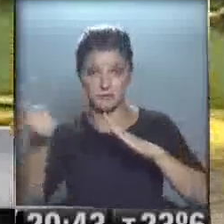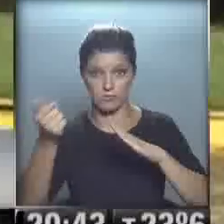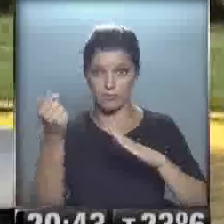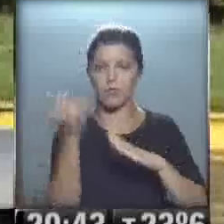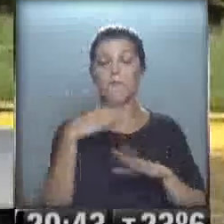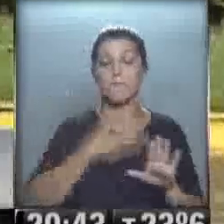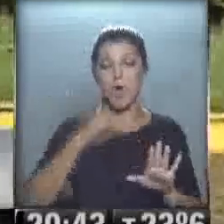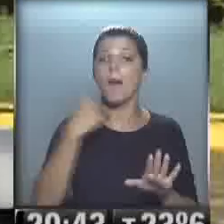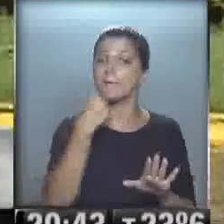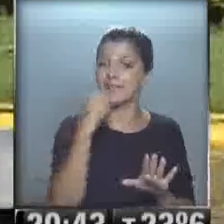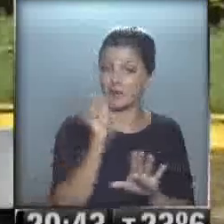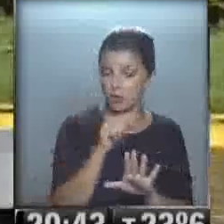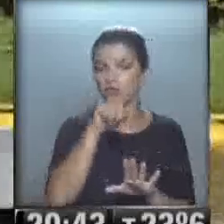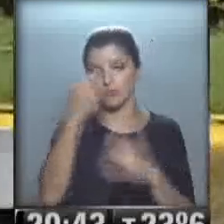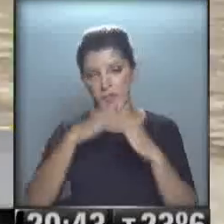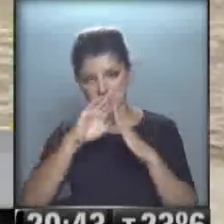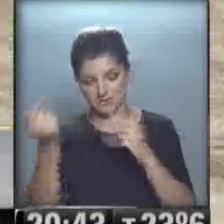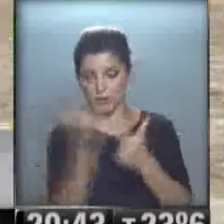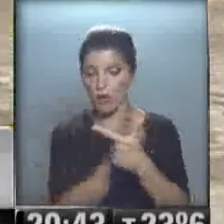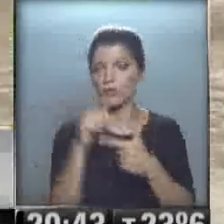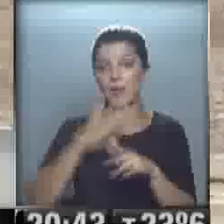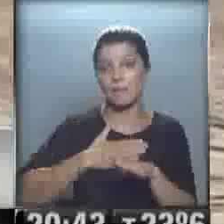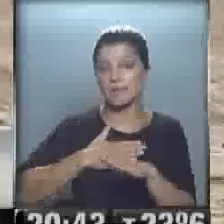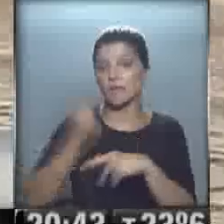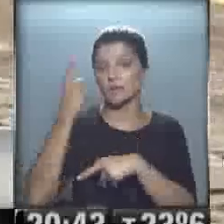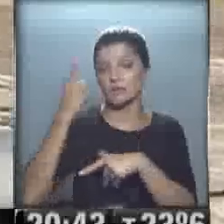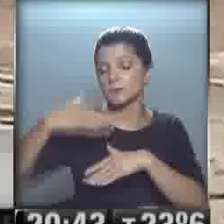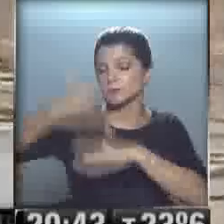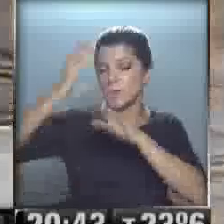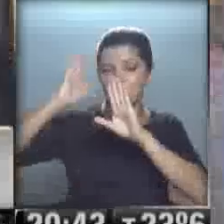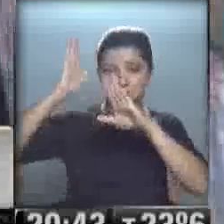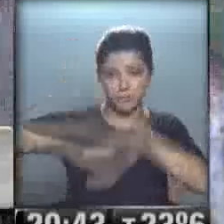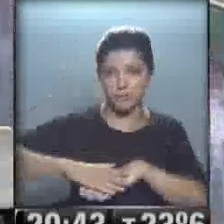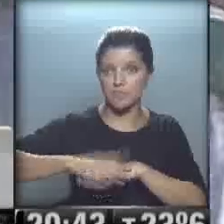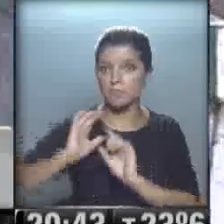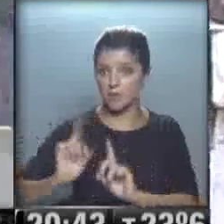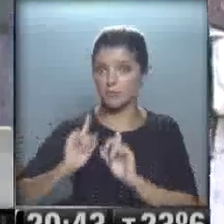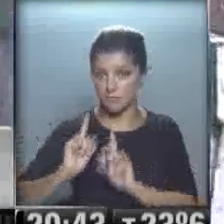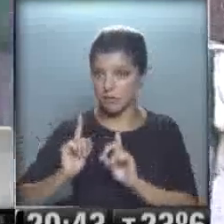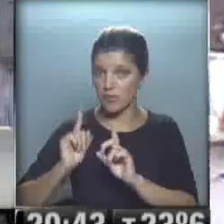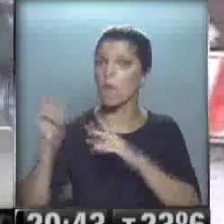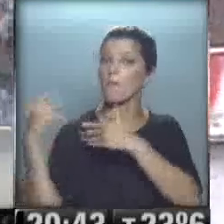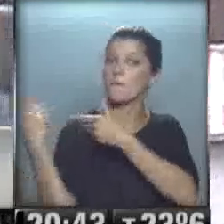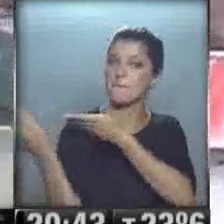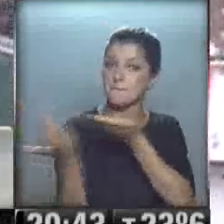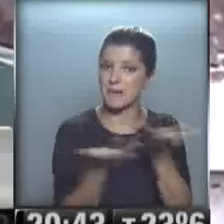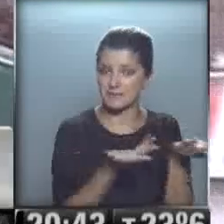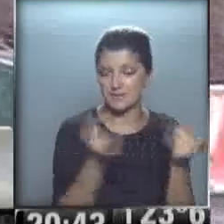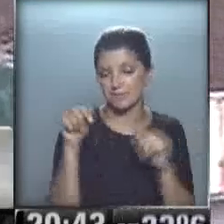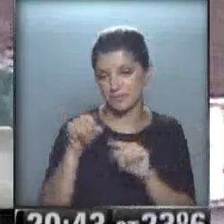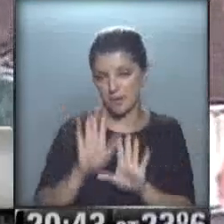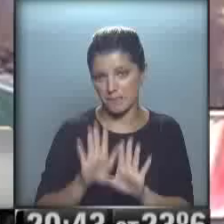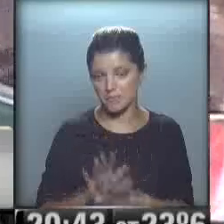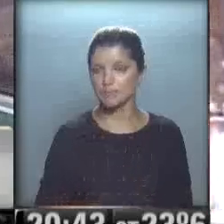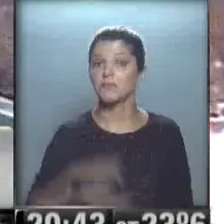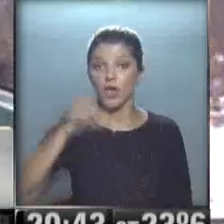vecino, Bueno, y a mí me volteó un tapial, pero el tapial mío hizo el paso para poder bajar la suciedad esta de la casa de él. Y ahora están